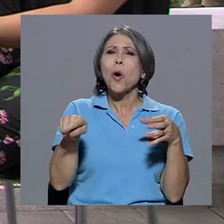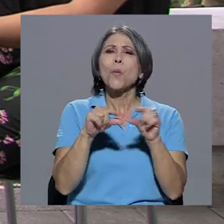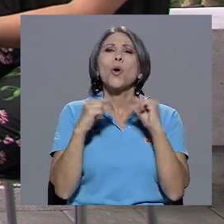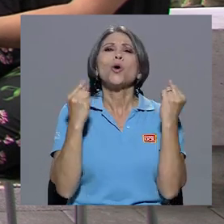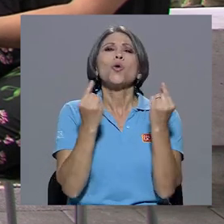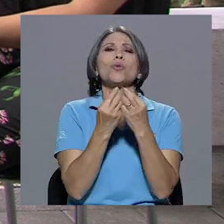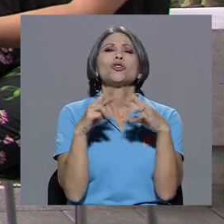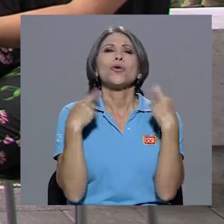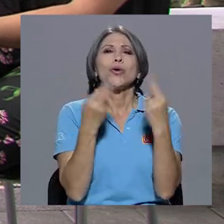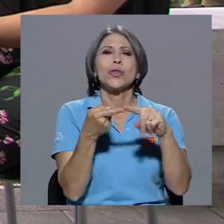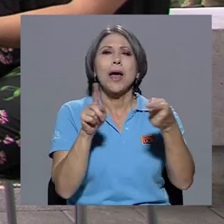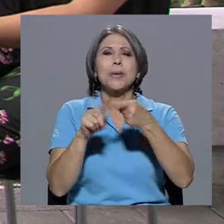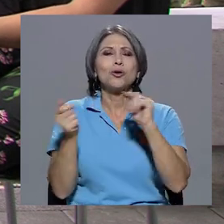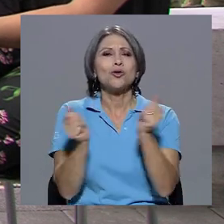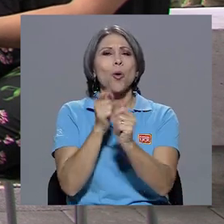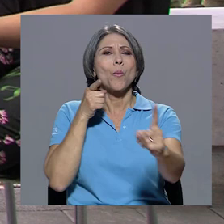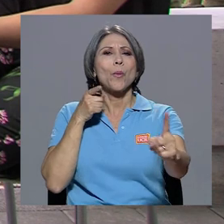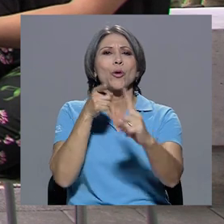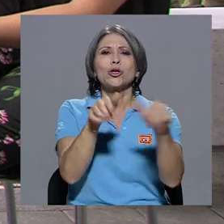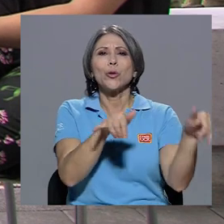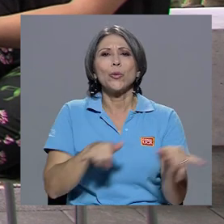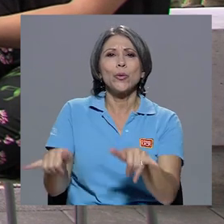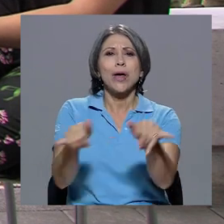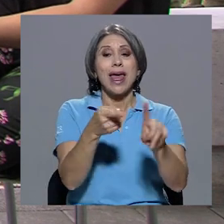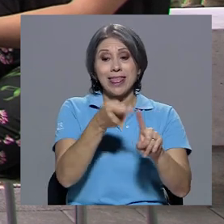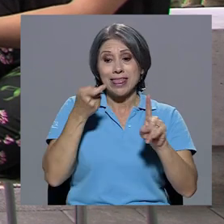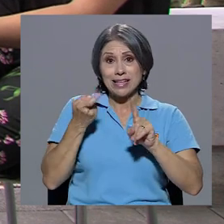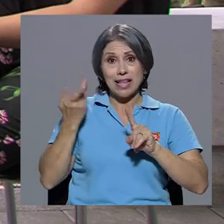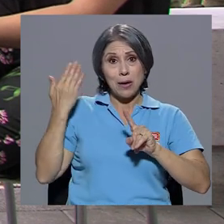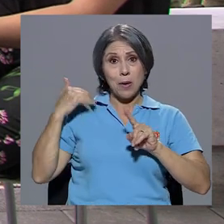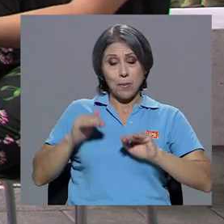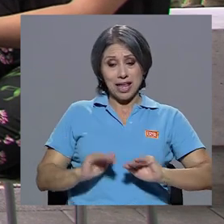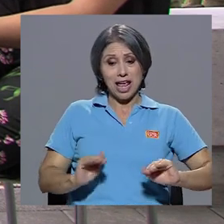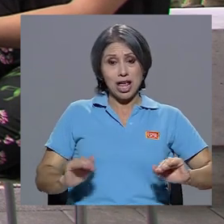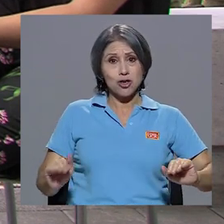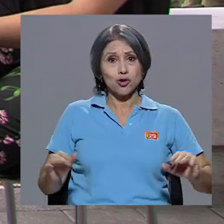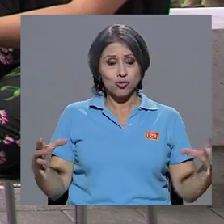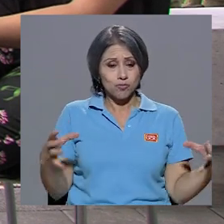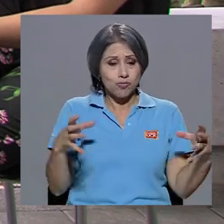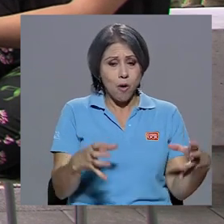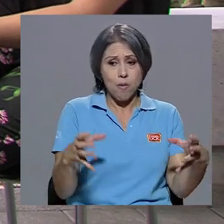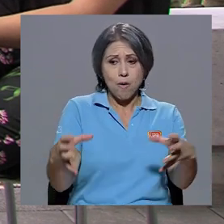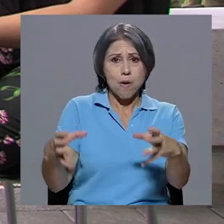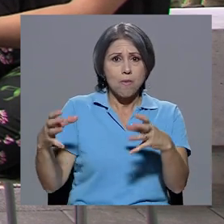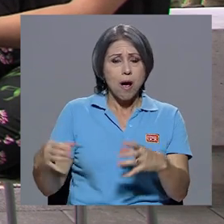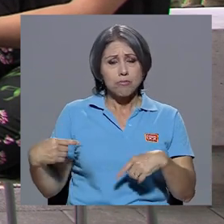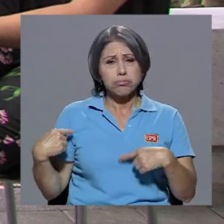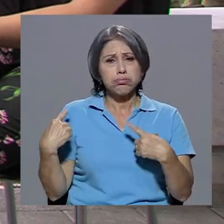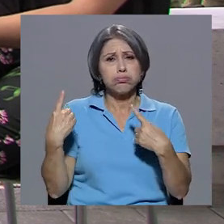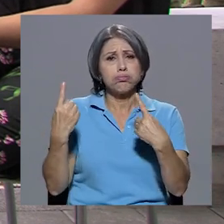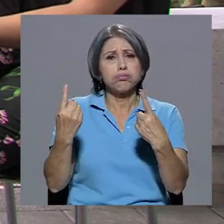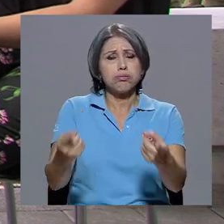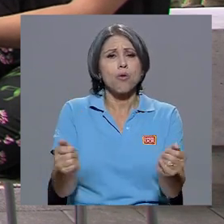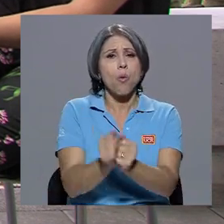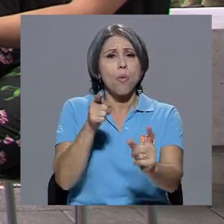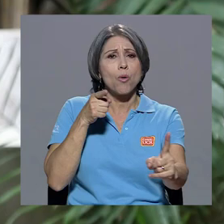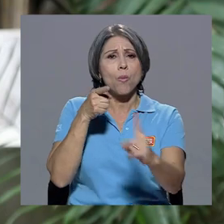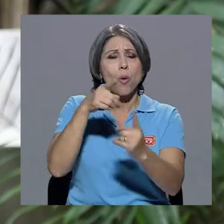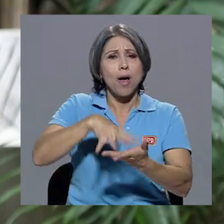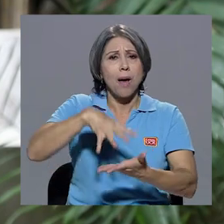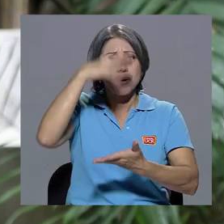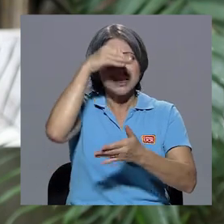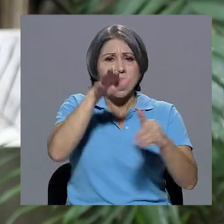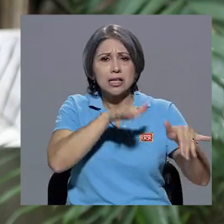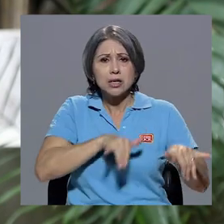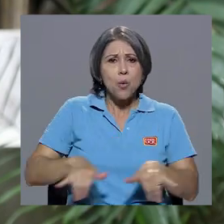con un propósito en común. Por ejemplo, desde muy pequeños a los niños se los reúnen grupos, los cuales se acompañan a lo largo de su vida con un propósito de aprendizaje